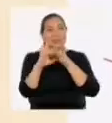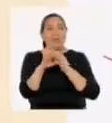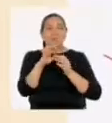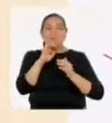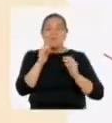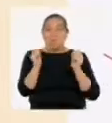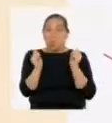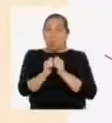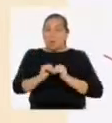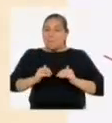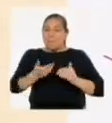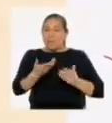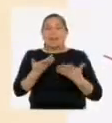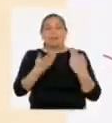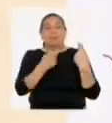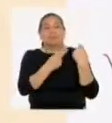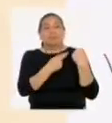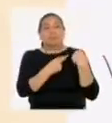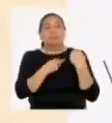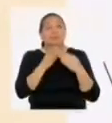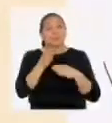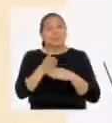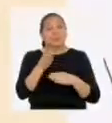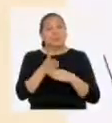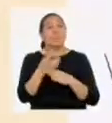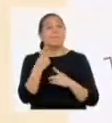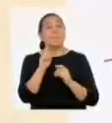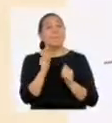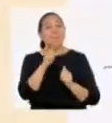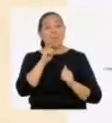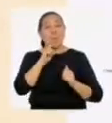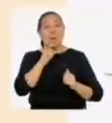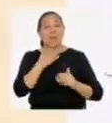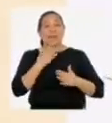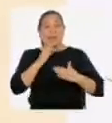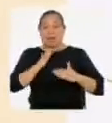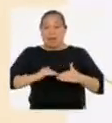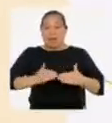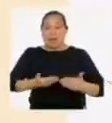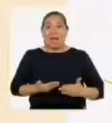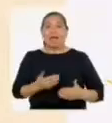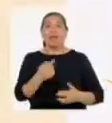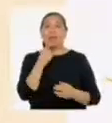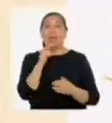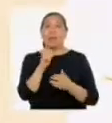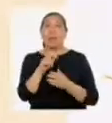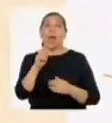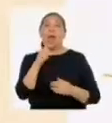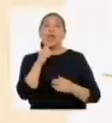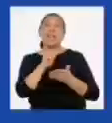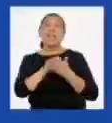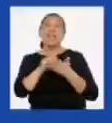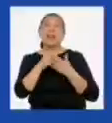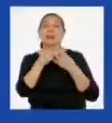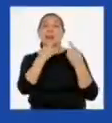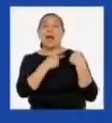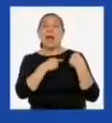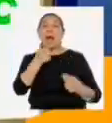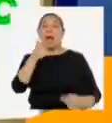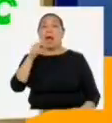la maternidad, adquiriendo el cargo de asistir a las madres embarazadas. Alvarado, 2016.